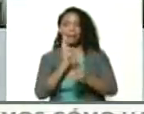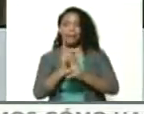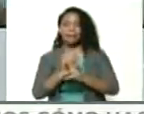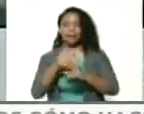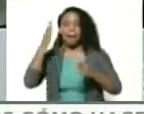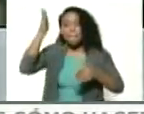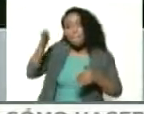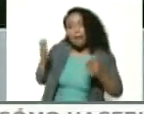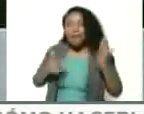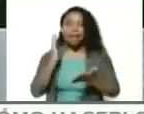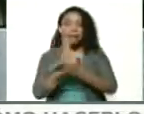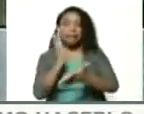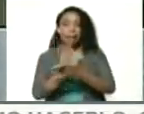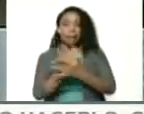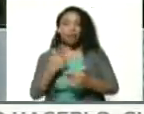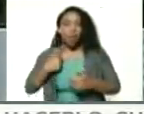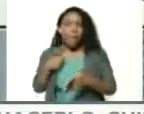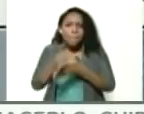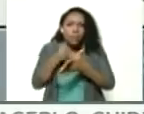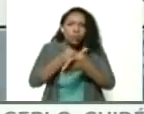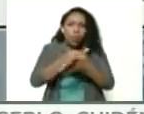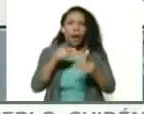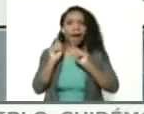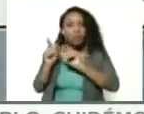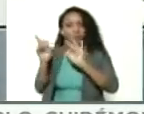paredes. Siempre voy a insistir en esto.